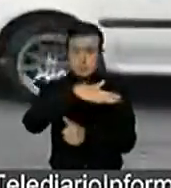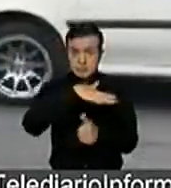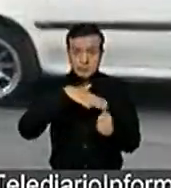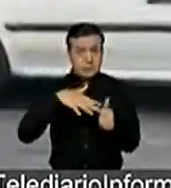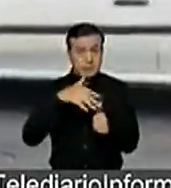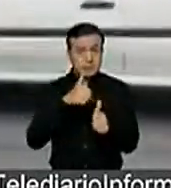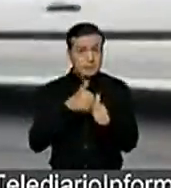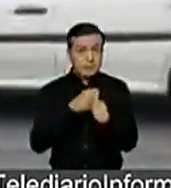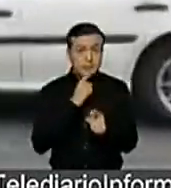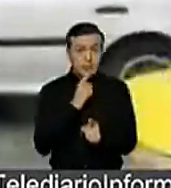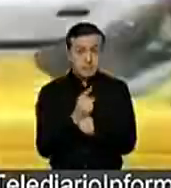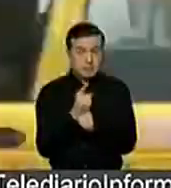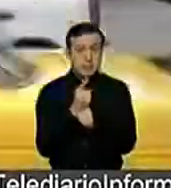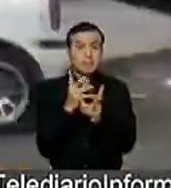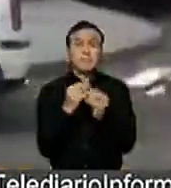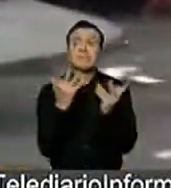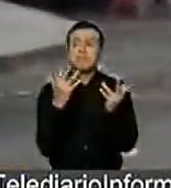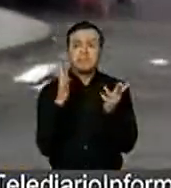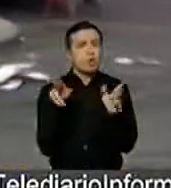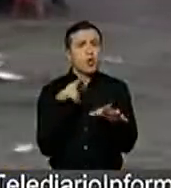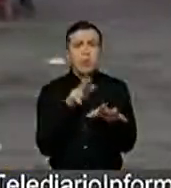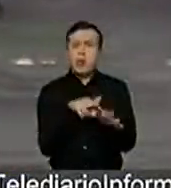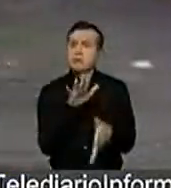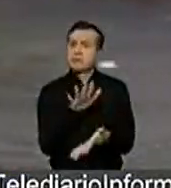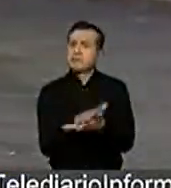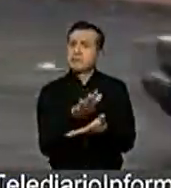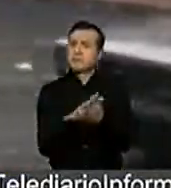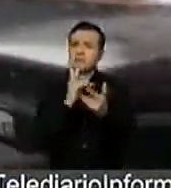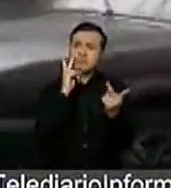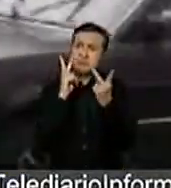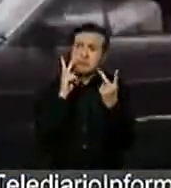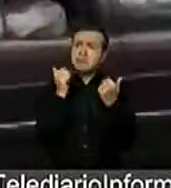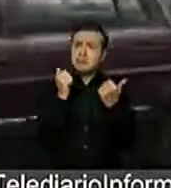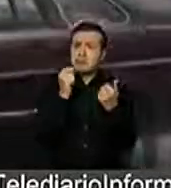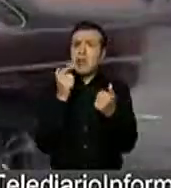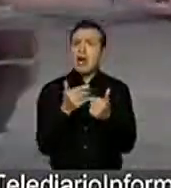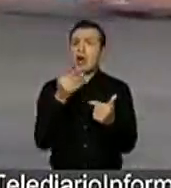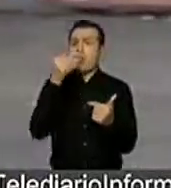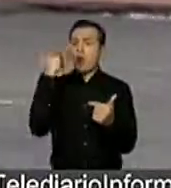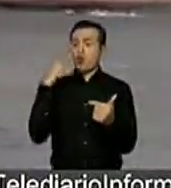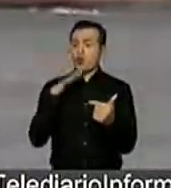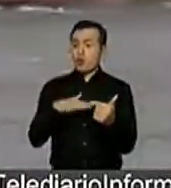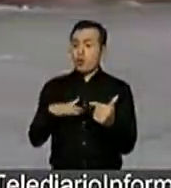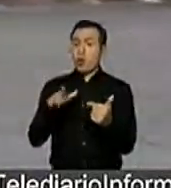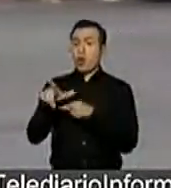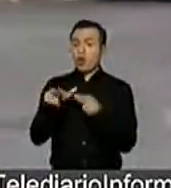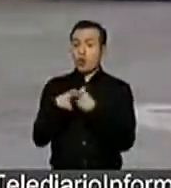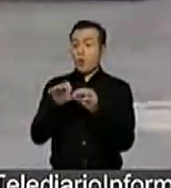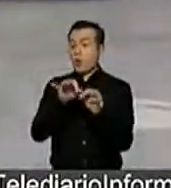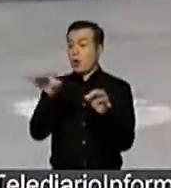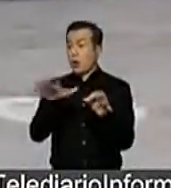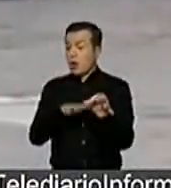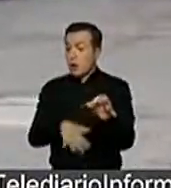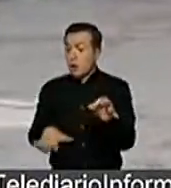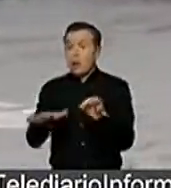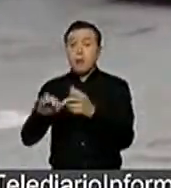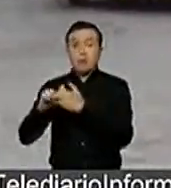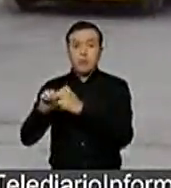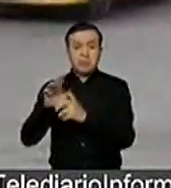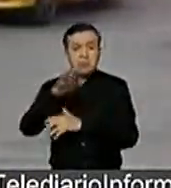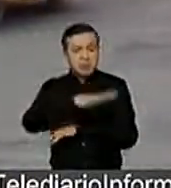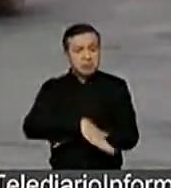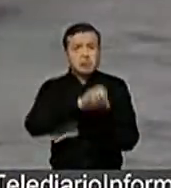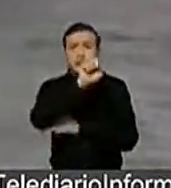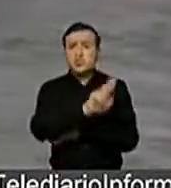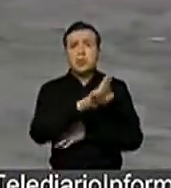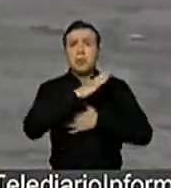municipios y existe total normalidad. Es un panorama muy distinto al que se vive en otros puntos de la ciudad. Aquí existe mucha